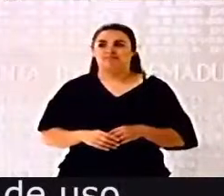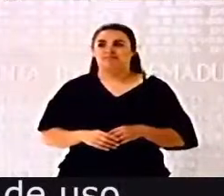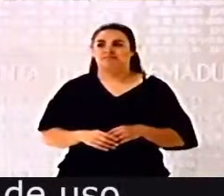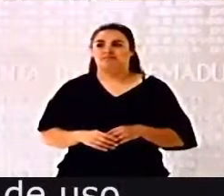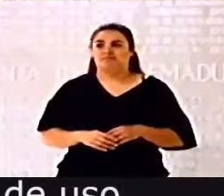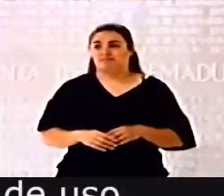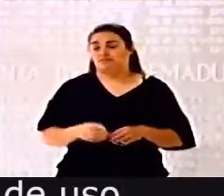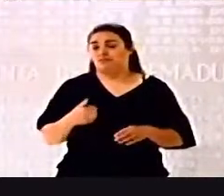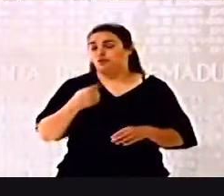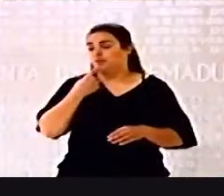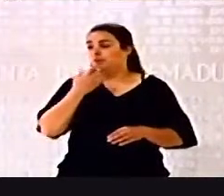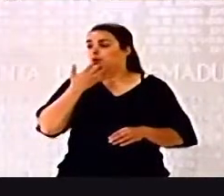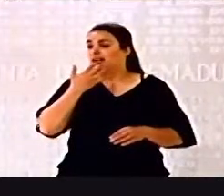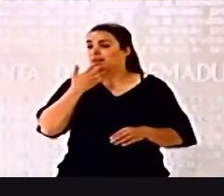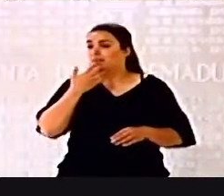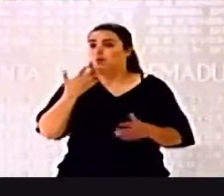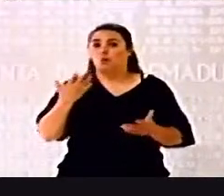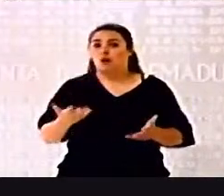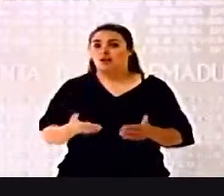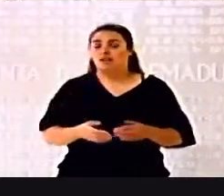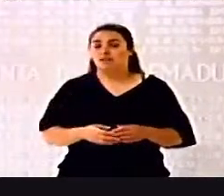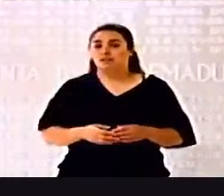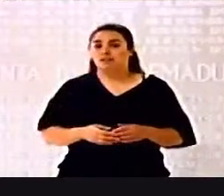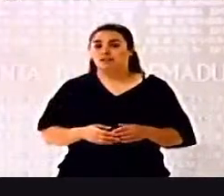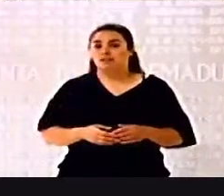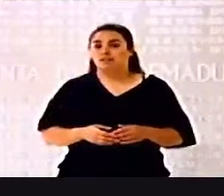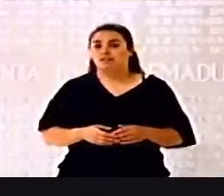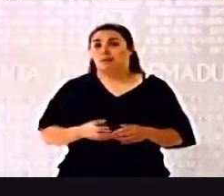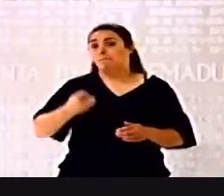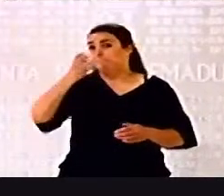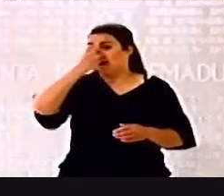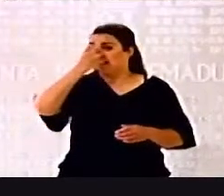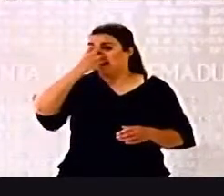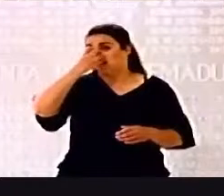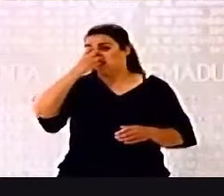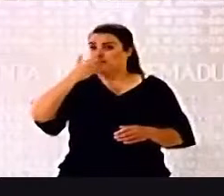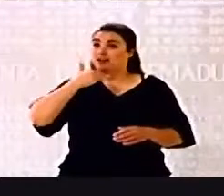Me estoy refiriendo, por ejemplo, a los payasos que pueden